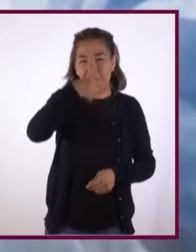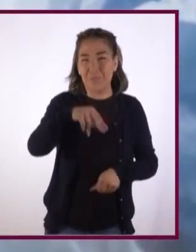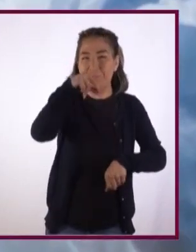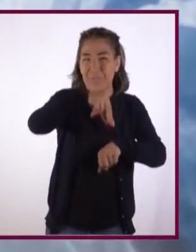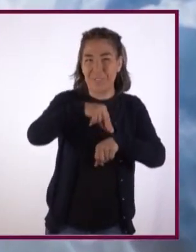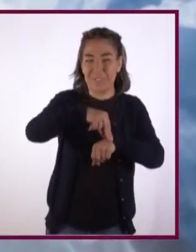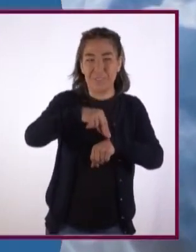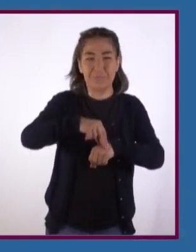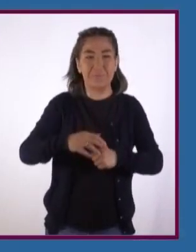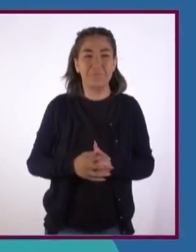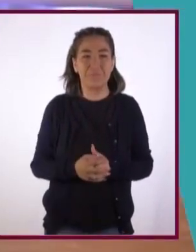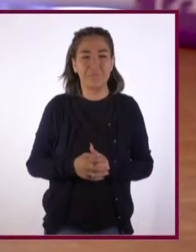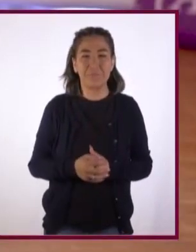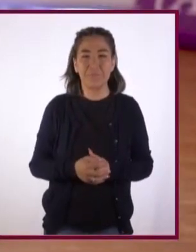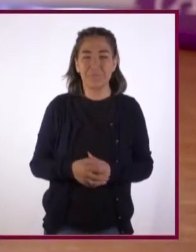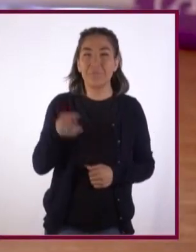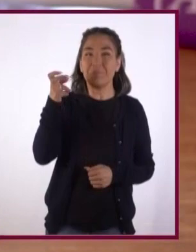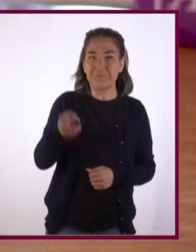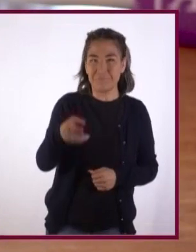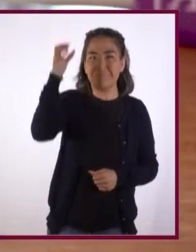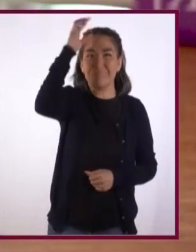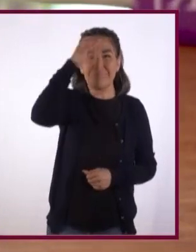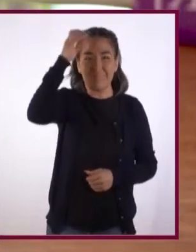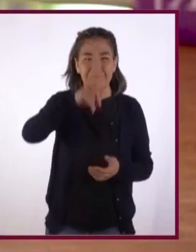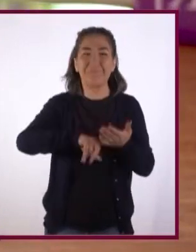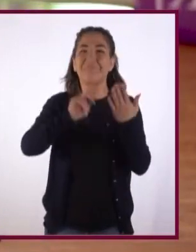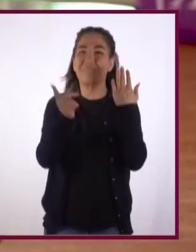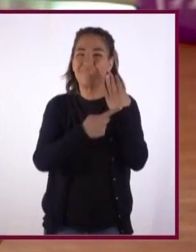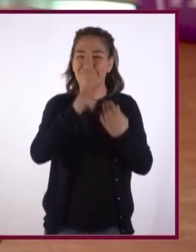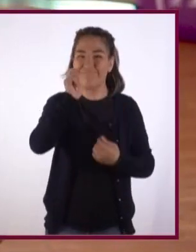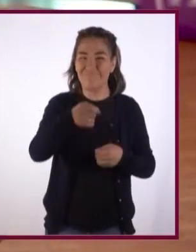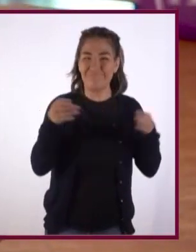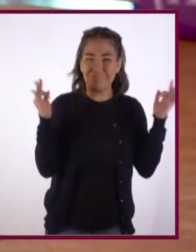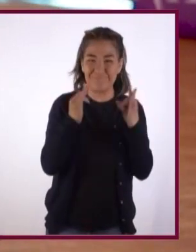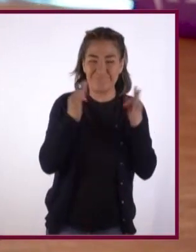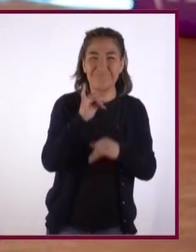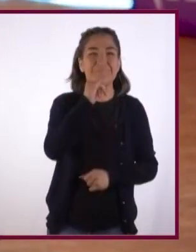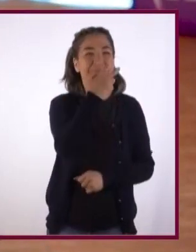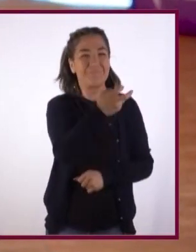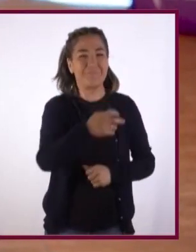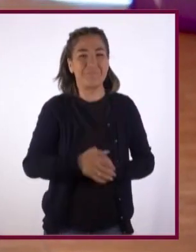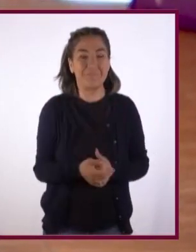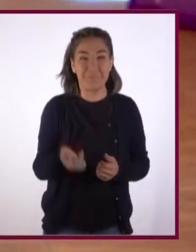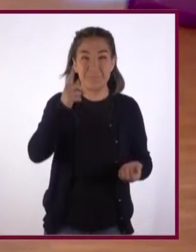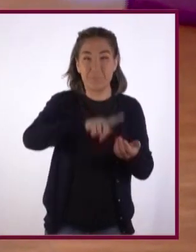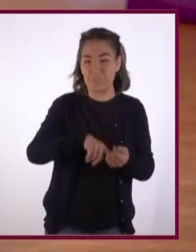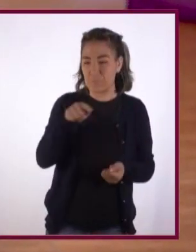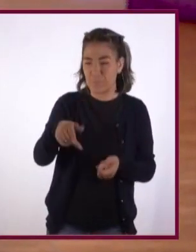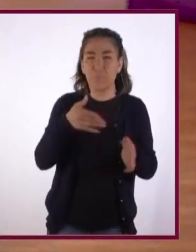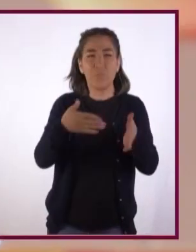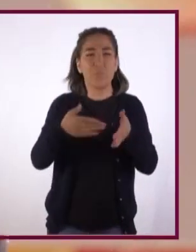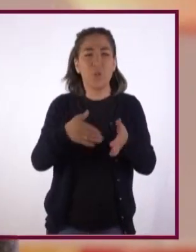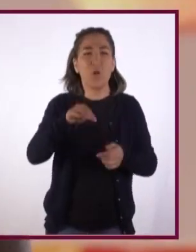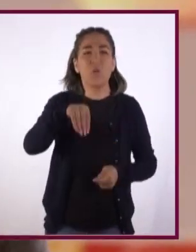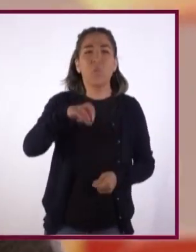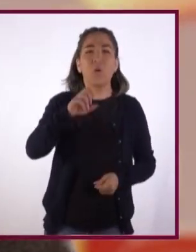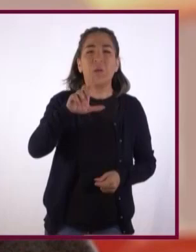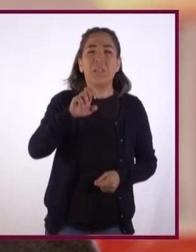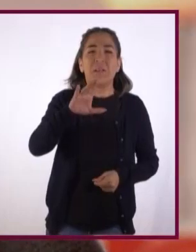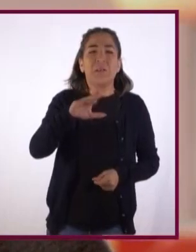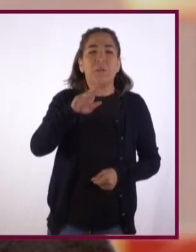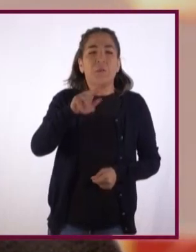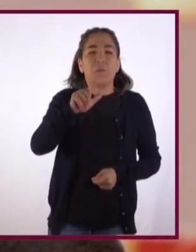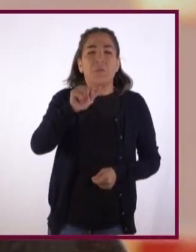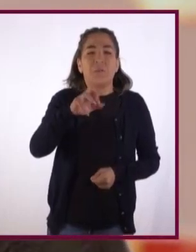el campo de la medicina. Esta sí que es la ciencia detrás del frío. Como bien referías a la cocina molecular, esto